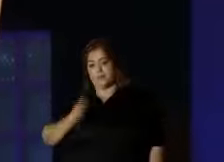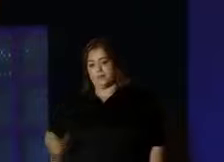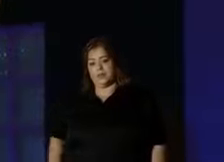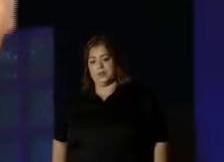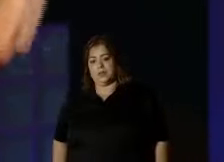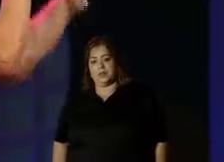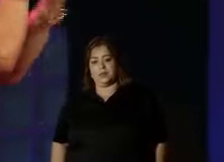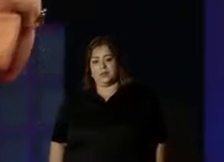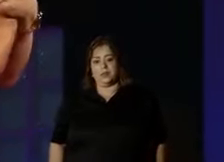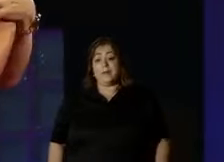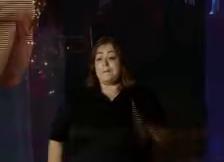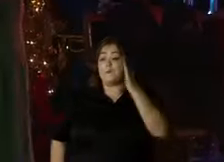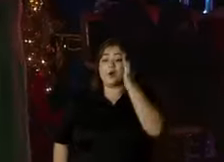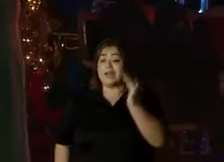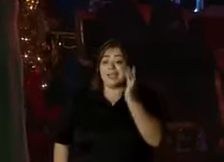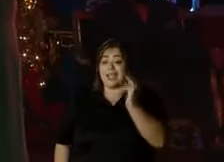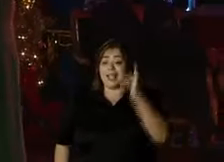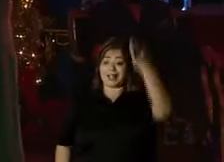Por